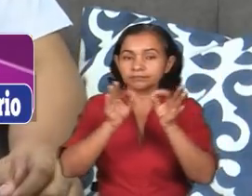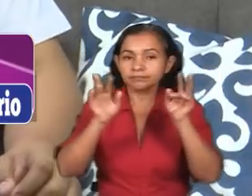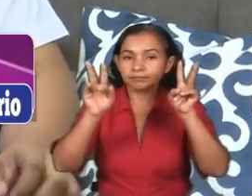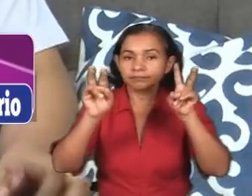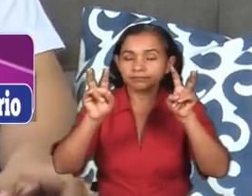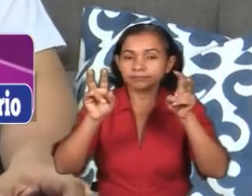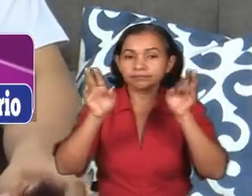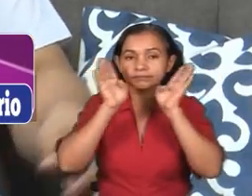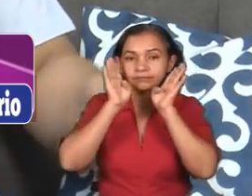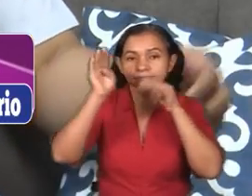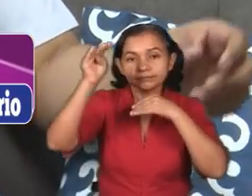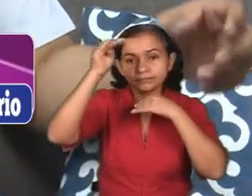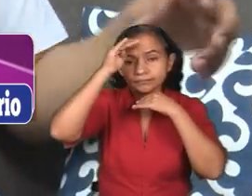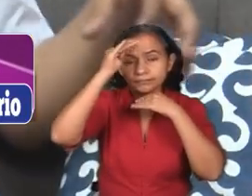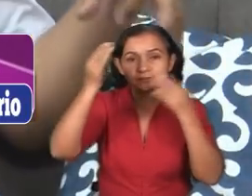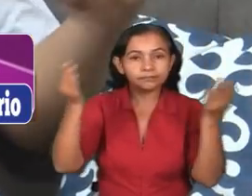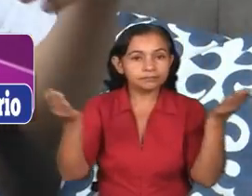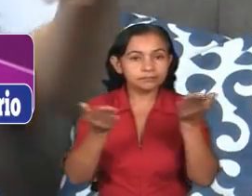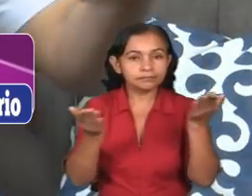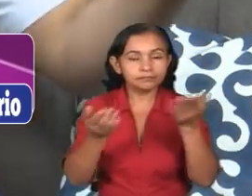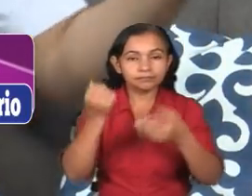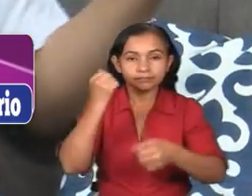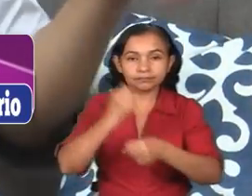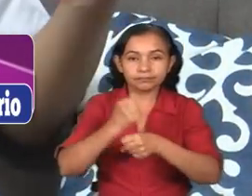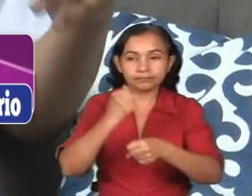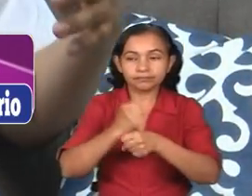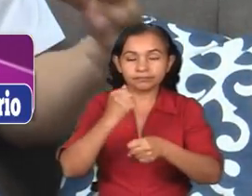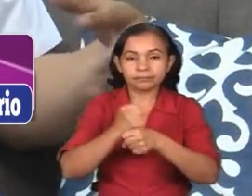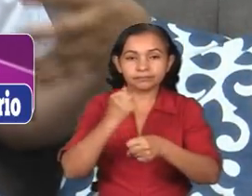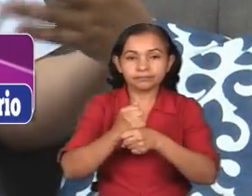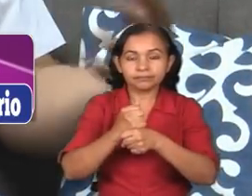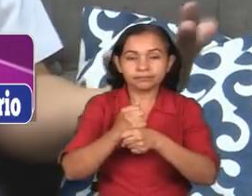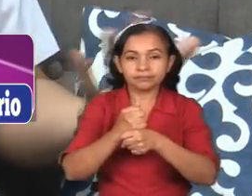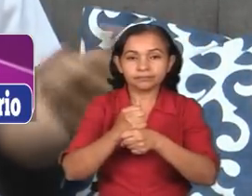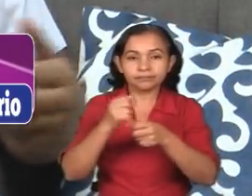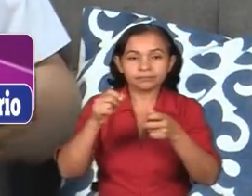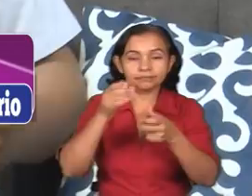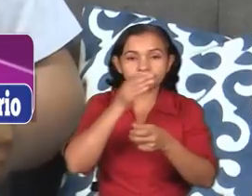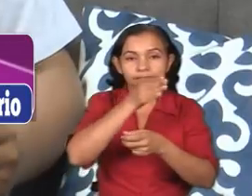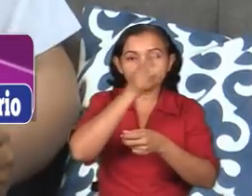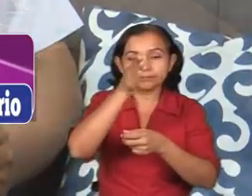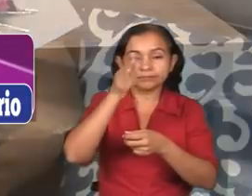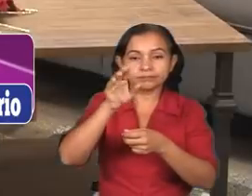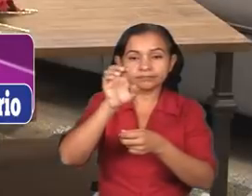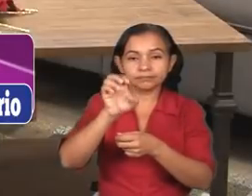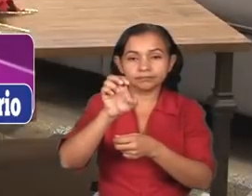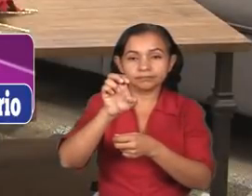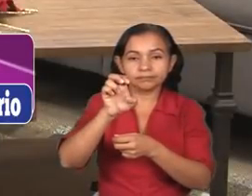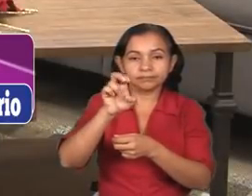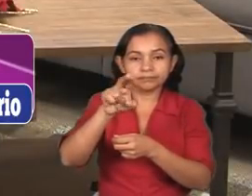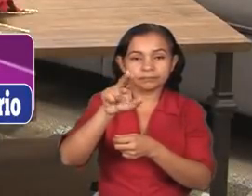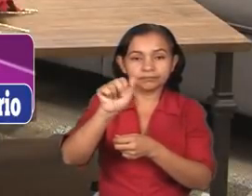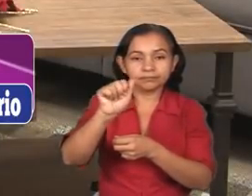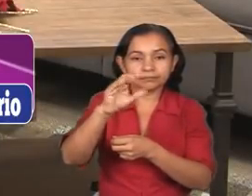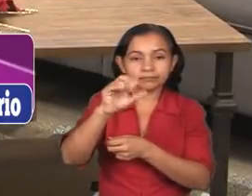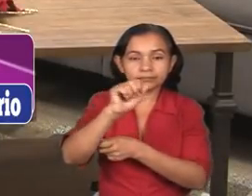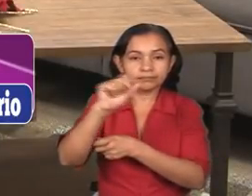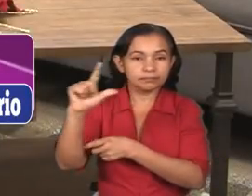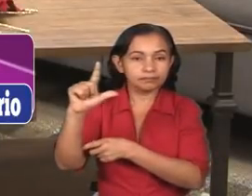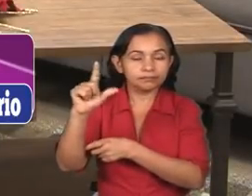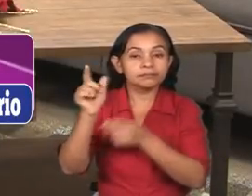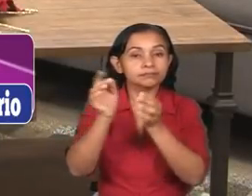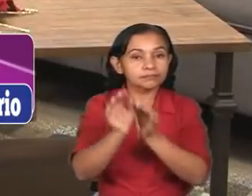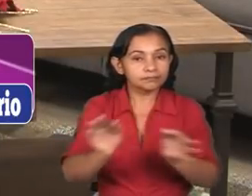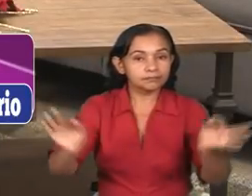al sector privado. Sí. ¿Cómo se trabaja dentro de esta dinámica a partir de la gestión que realiza ENACAL? Correcto, es que eso es importante. Mira,